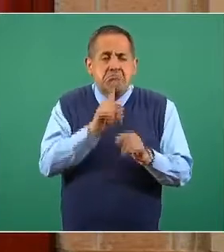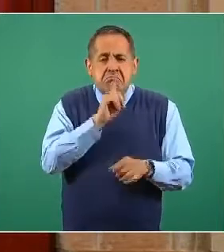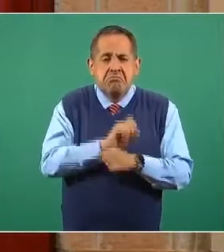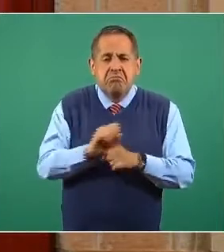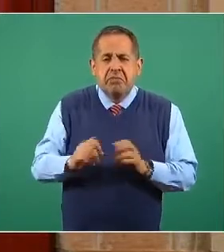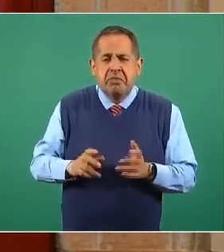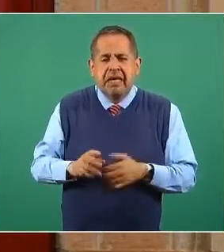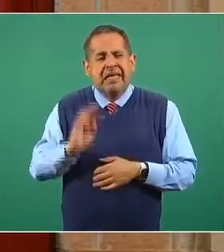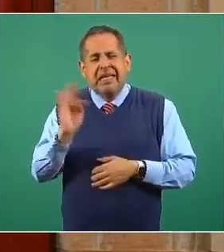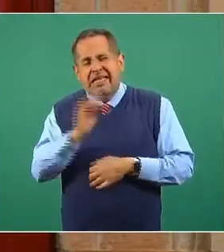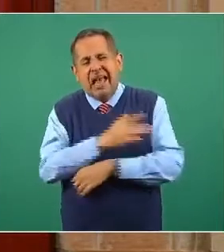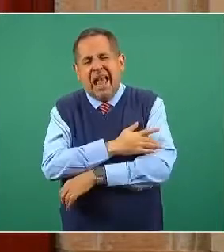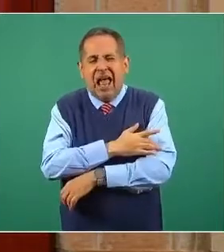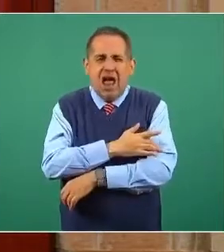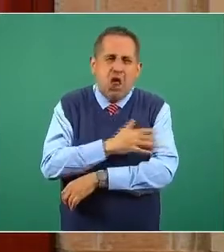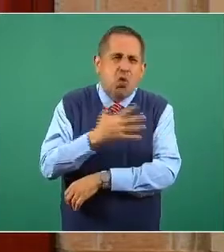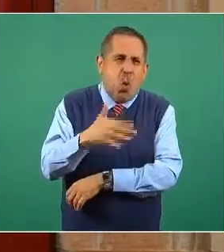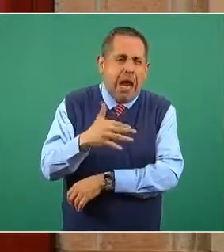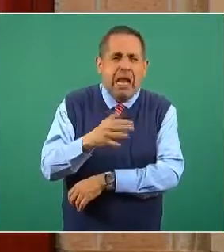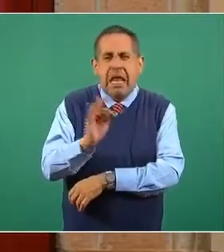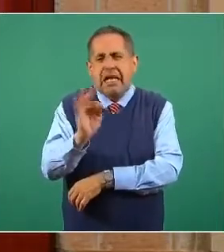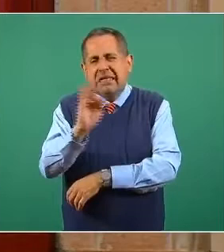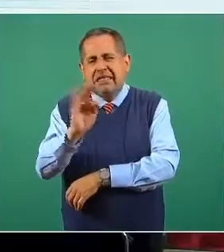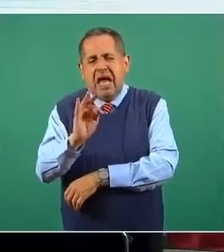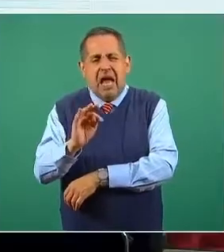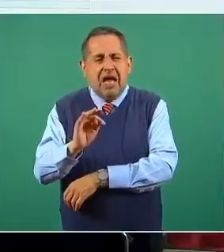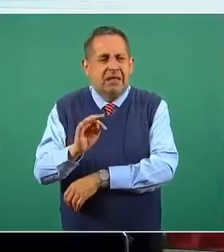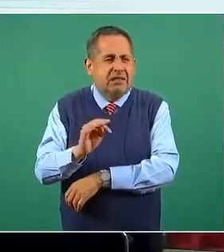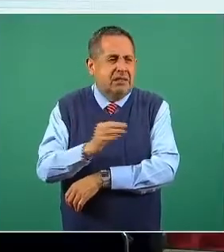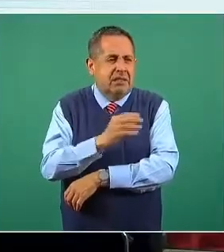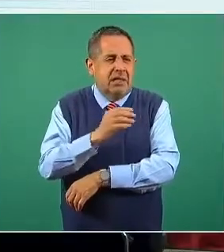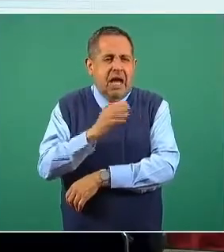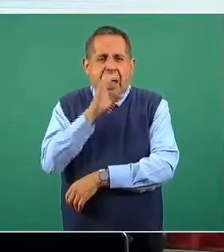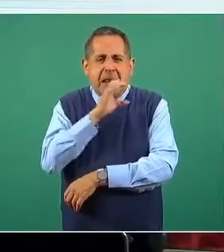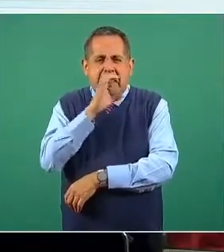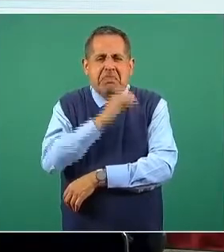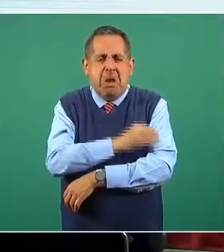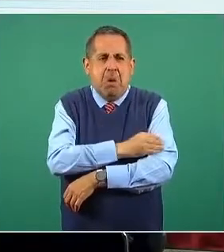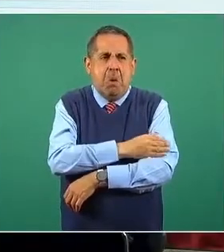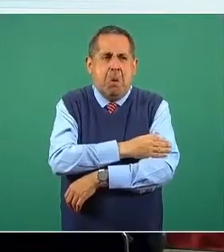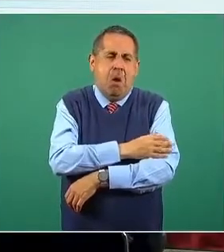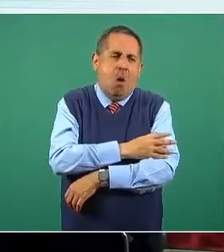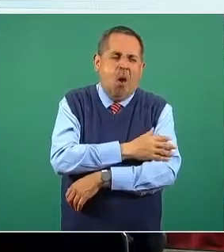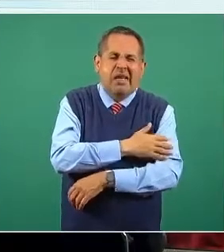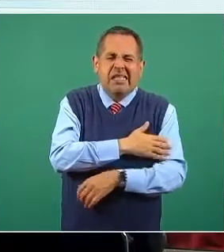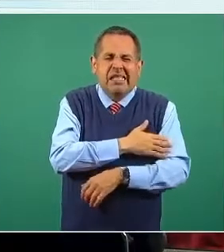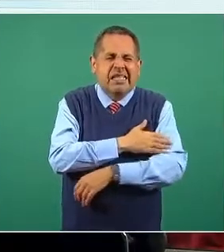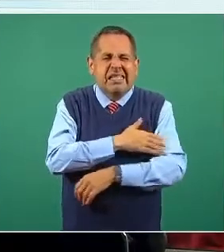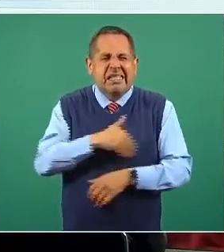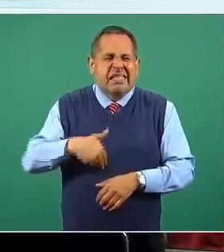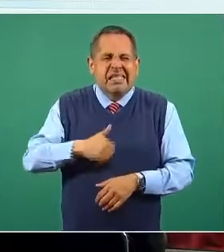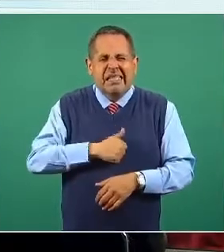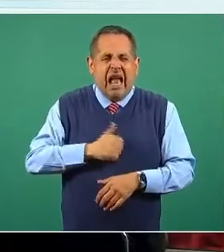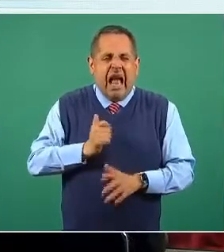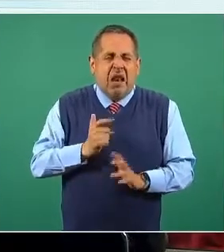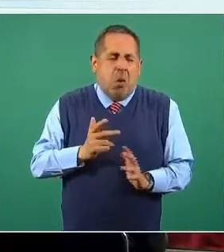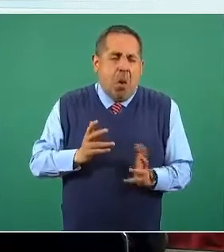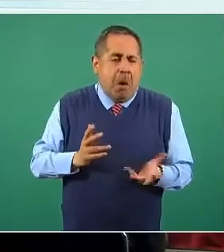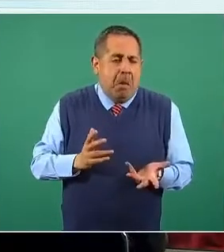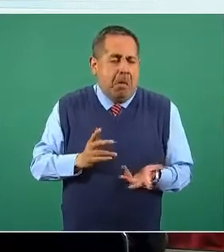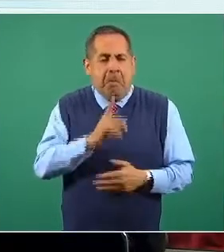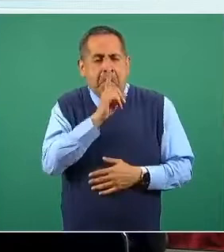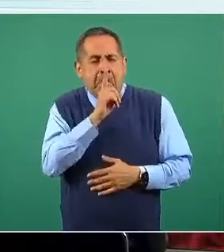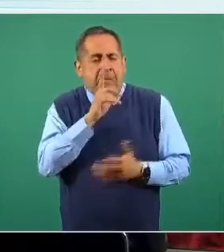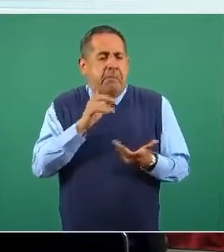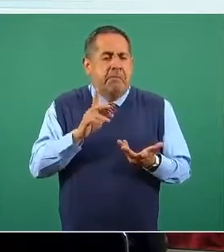puede haber dolor, puede haber un incremento de la temperatura, puede haber un malestar, locales en el sentido de que generan